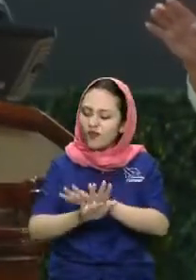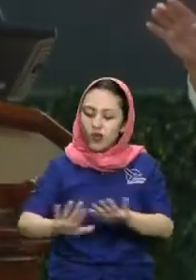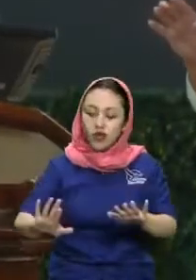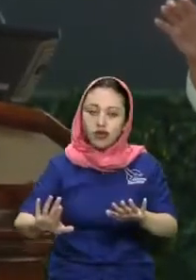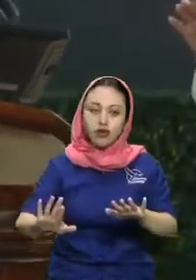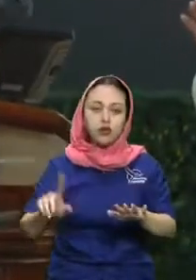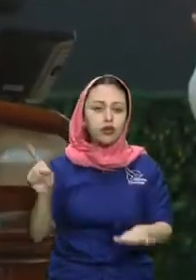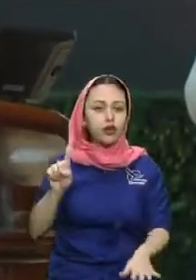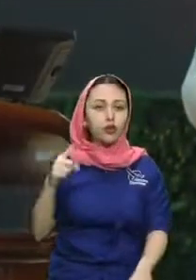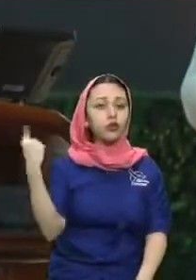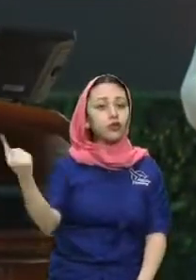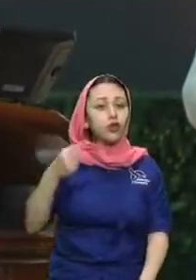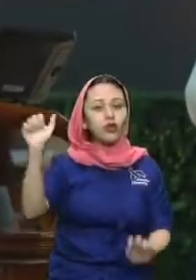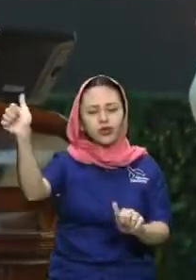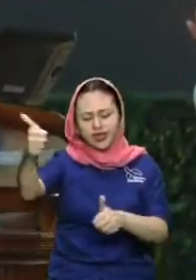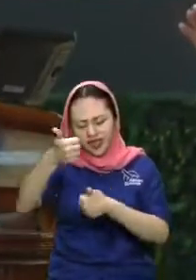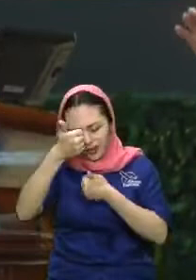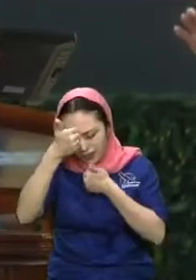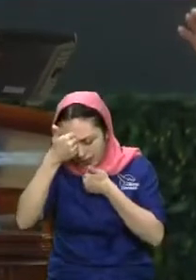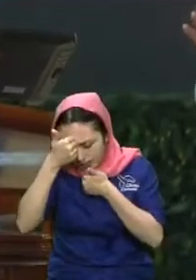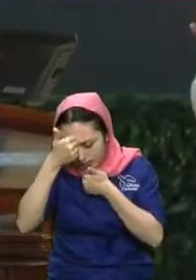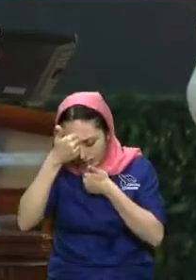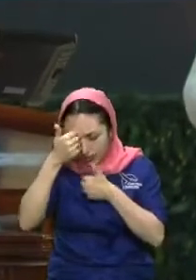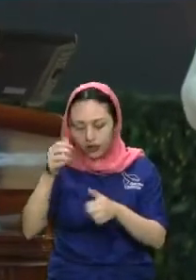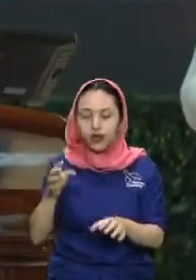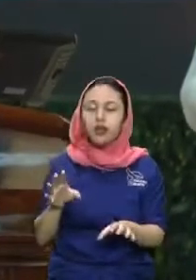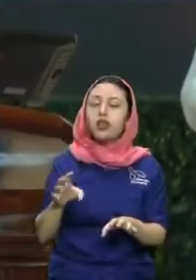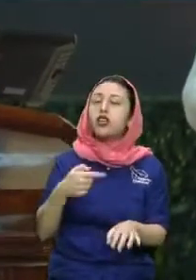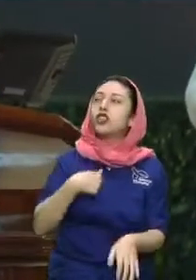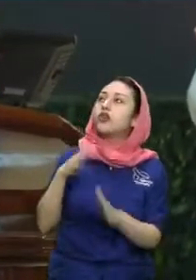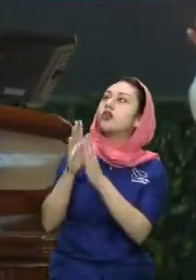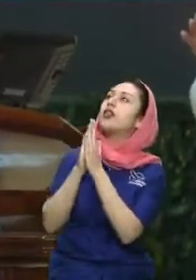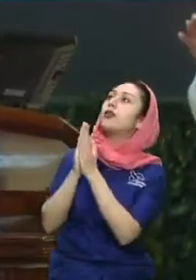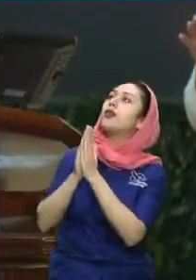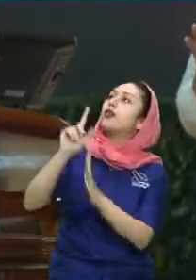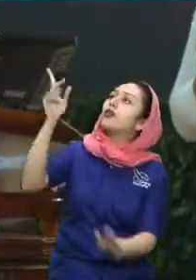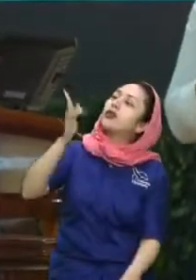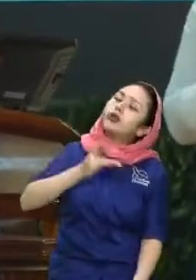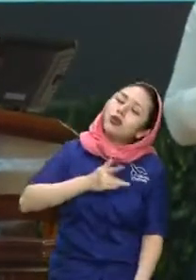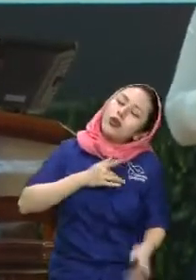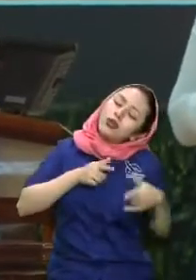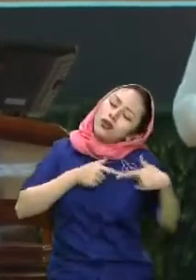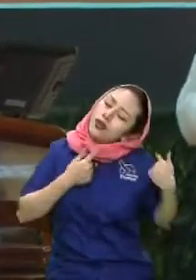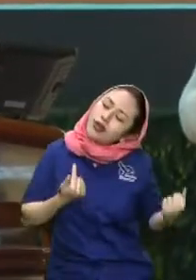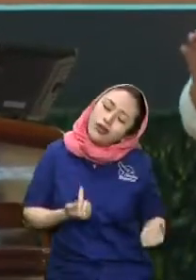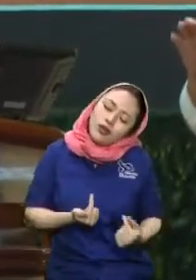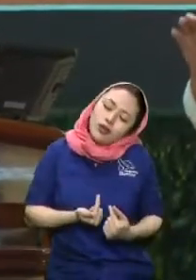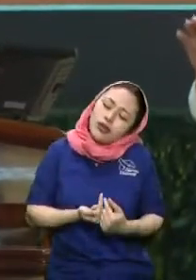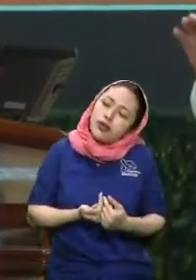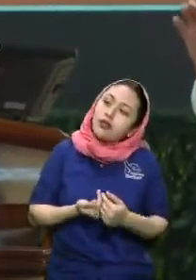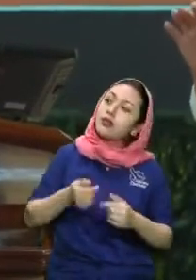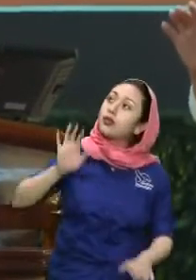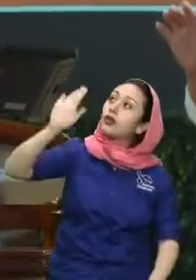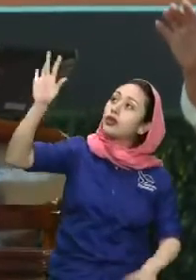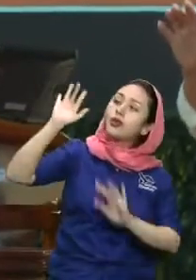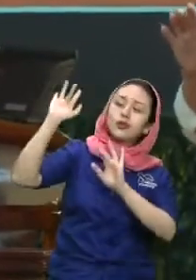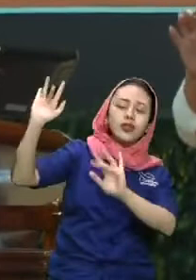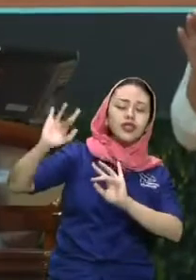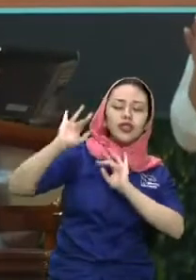eso yo te pido que toques corazones en tu misericordia, tu bondad, así como lo hiciste con nosotros.